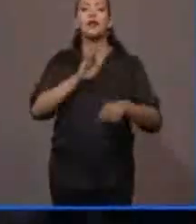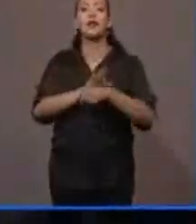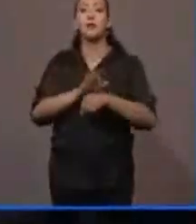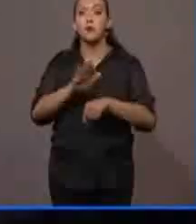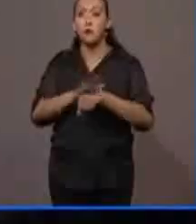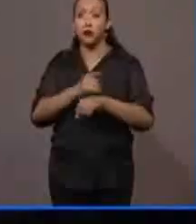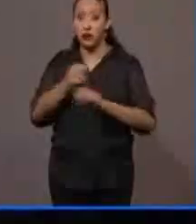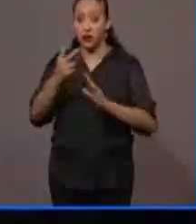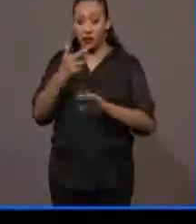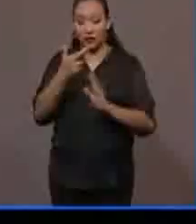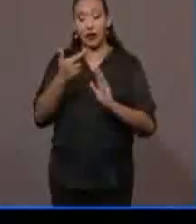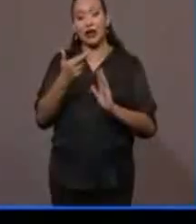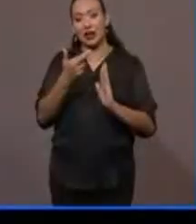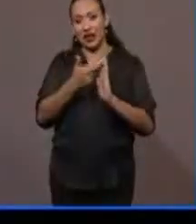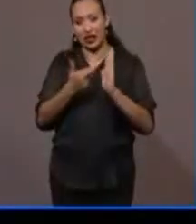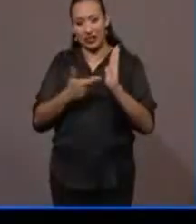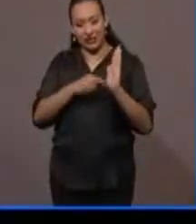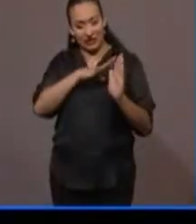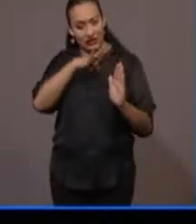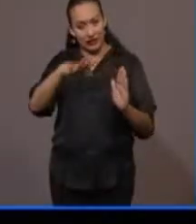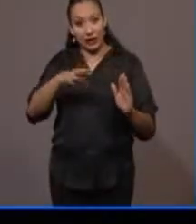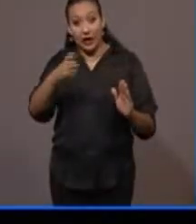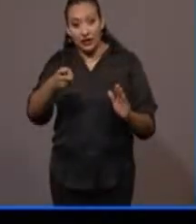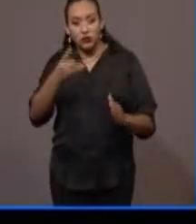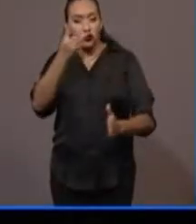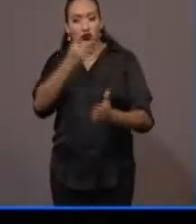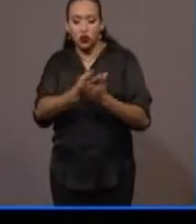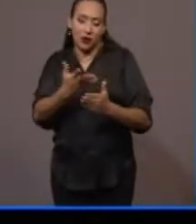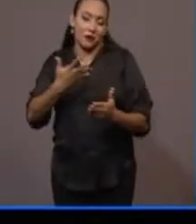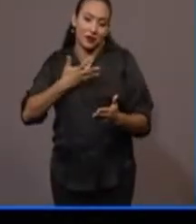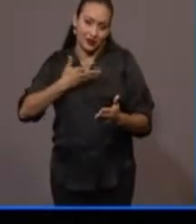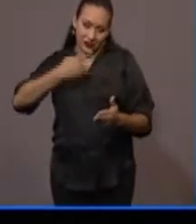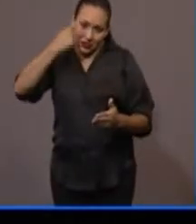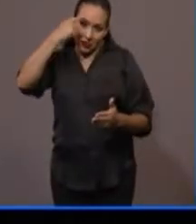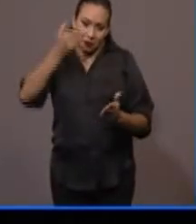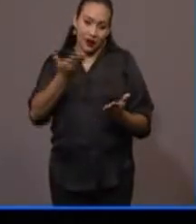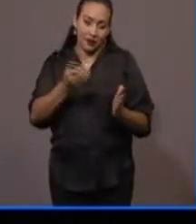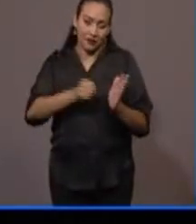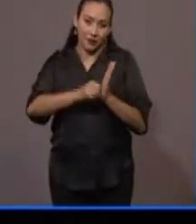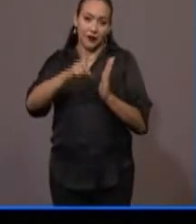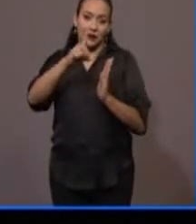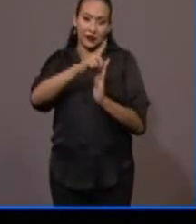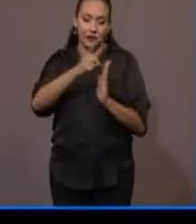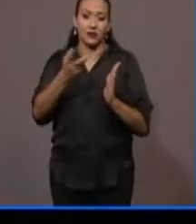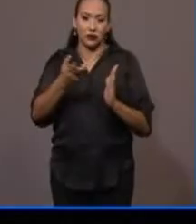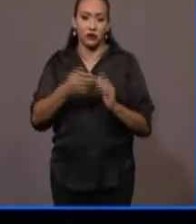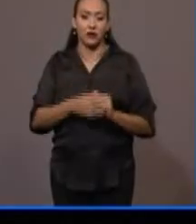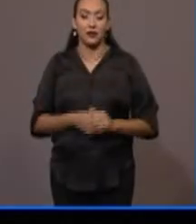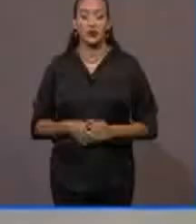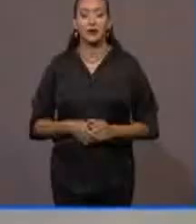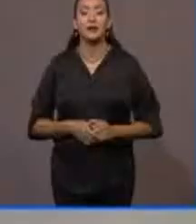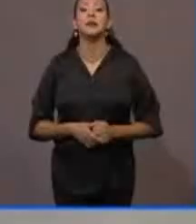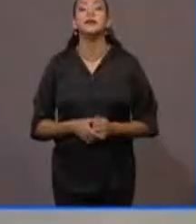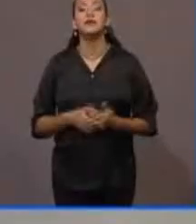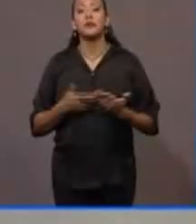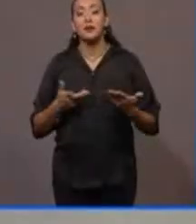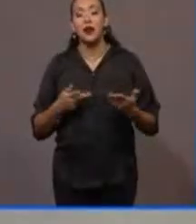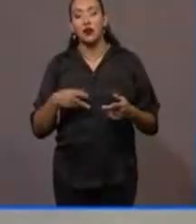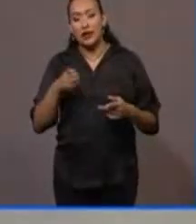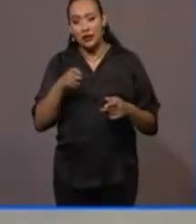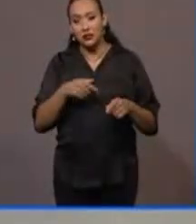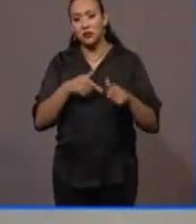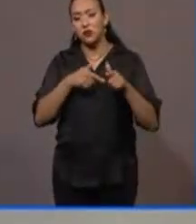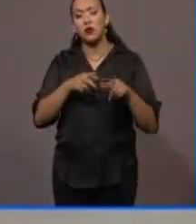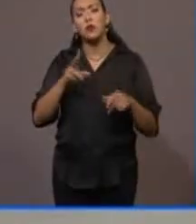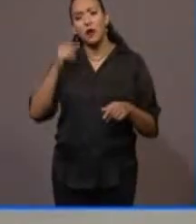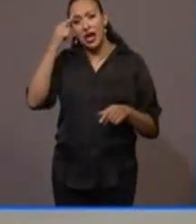pues, por regla general, son los únicos elementos con que se cuenta sobre la solicitud de la concesión de la medida cautelar, sin que proceda